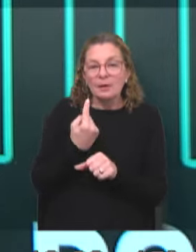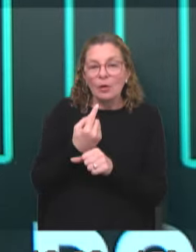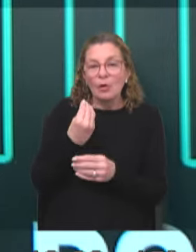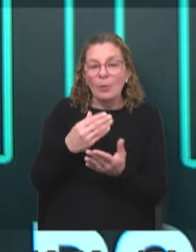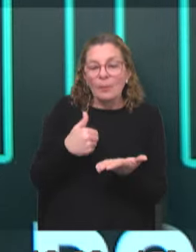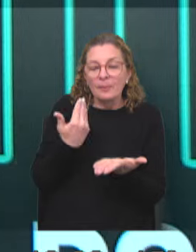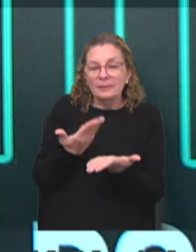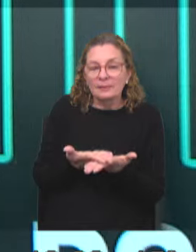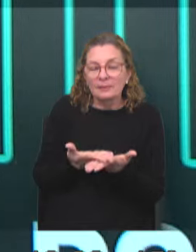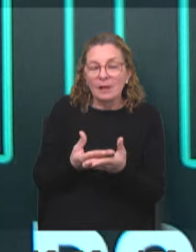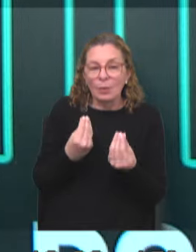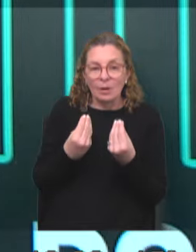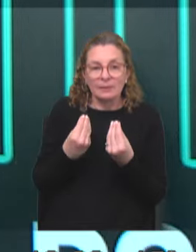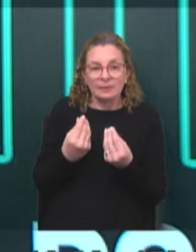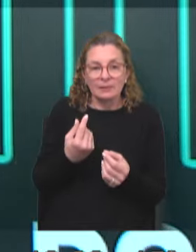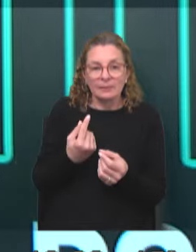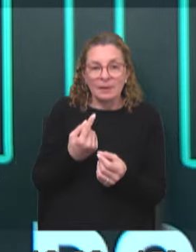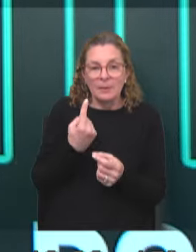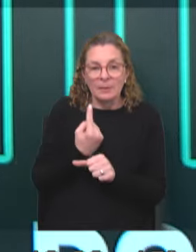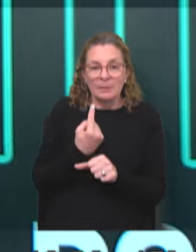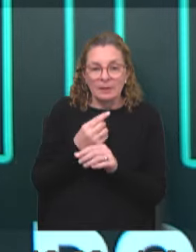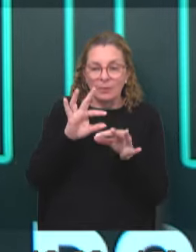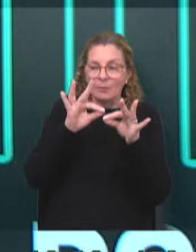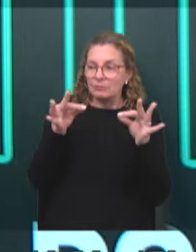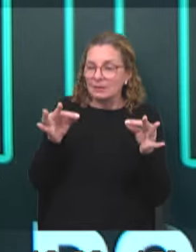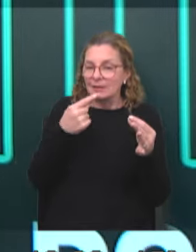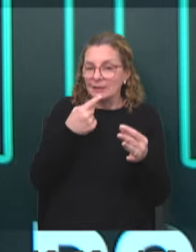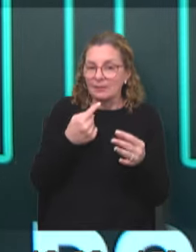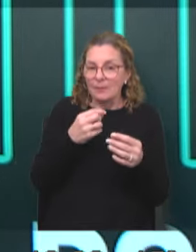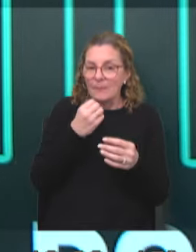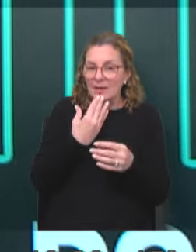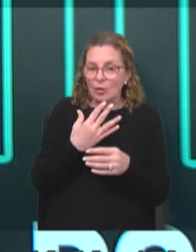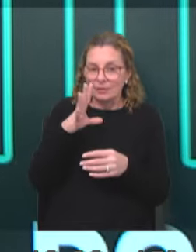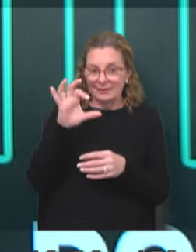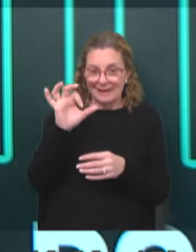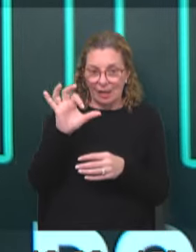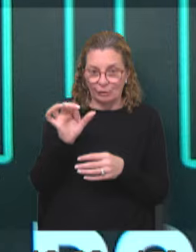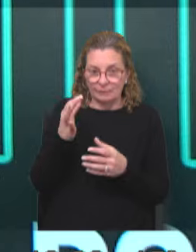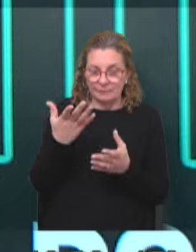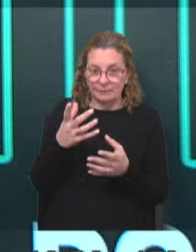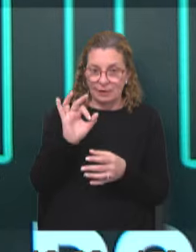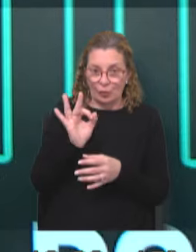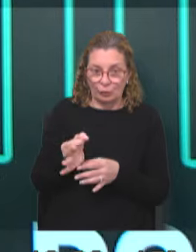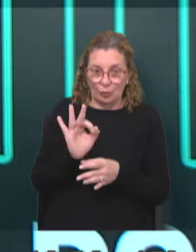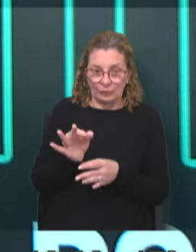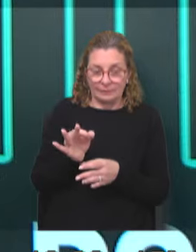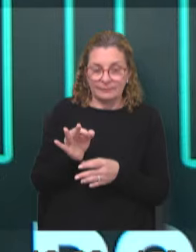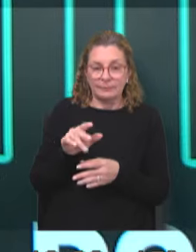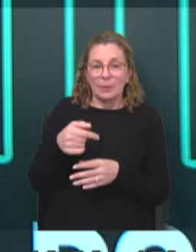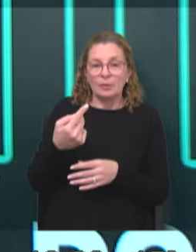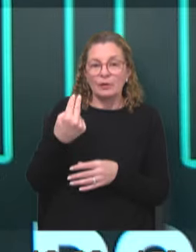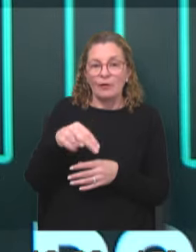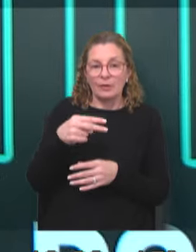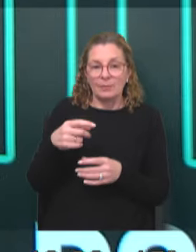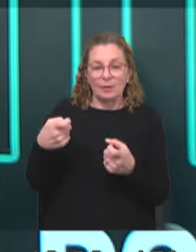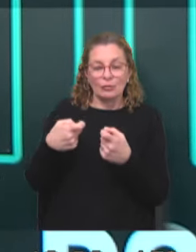presenta y cuál es el primer digamos eslogan que presenta que es bueno el mejor senado en Octubre y en noviembre